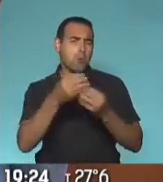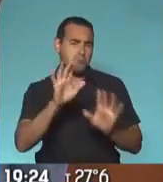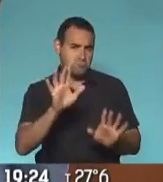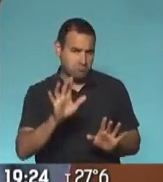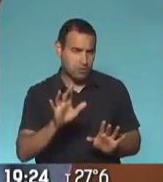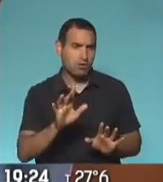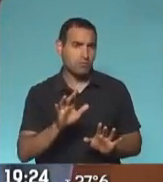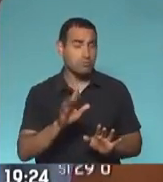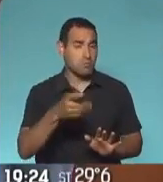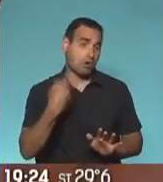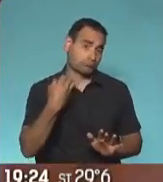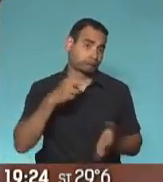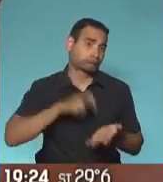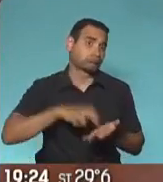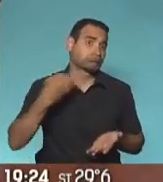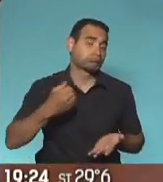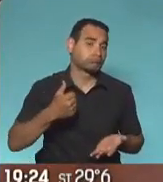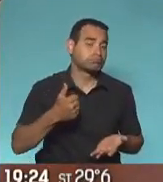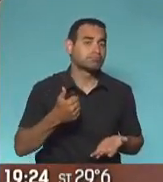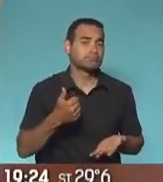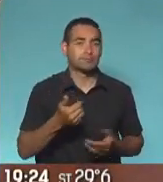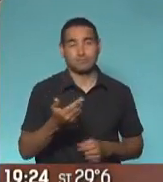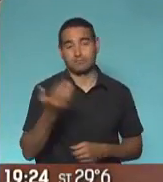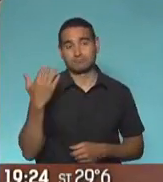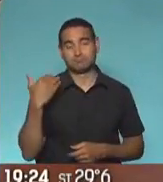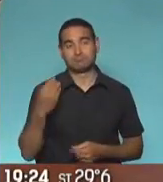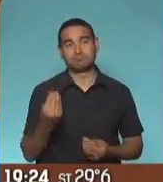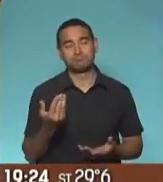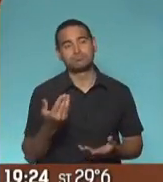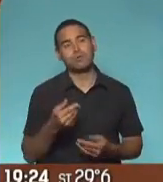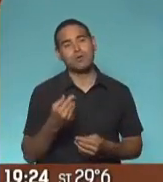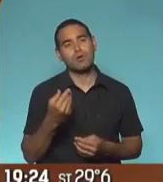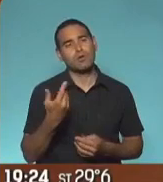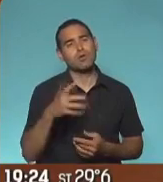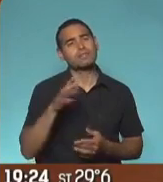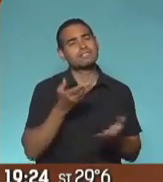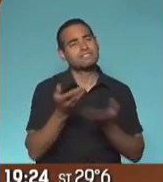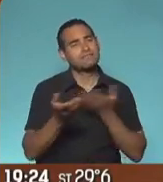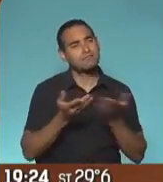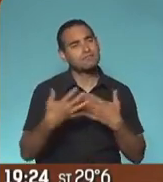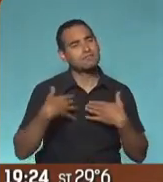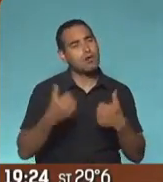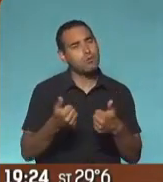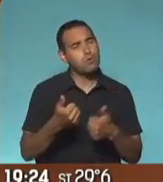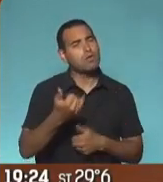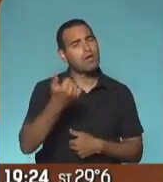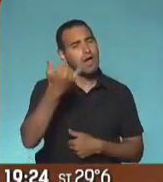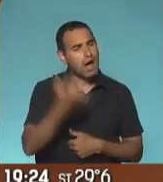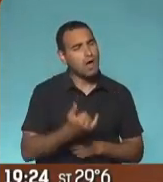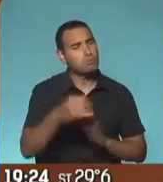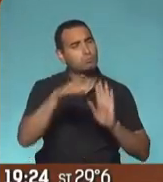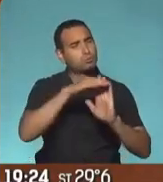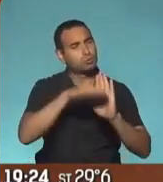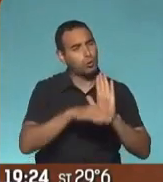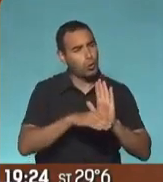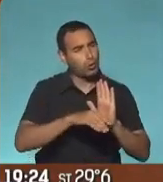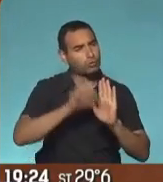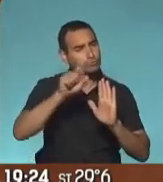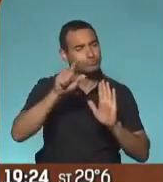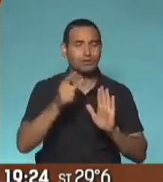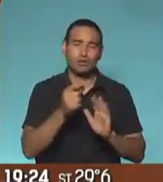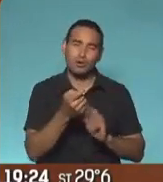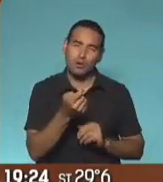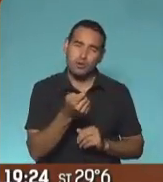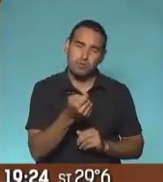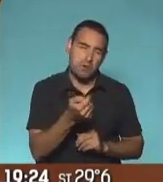y esto es una buena noticia en el último tiempo, que ya muchos servicios de salud tienen estos protocolos. Insisto, son